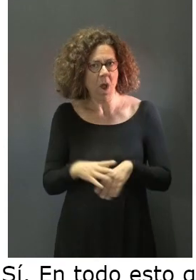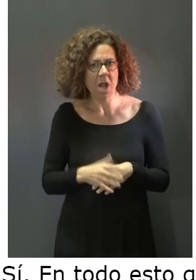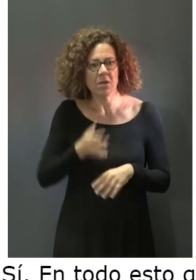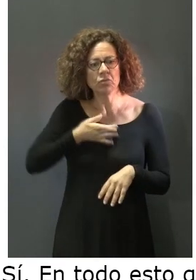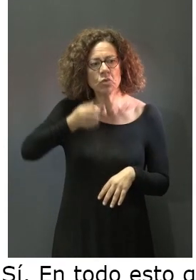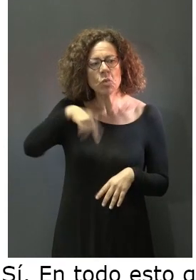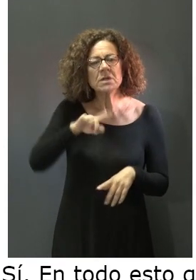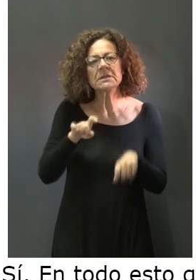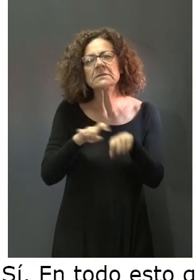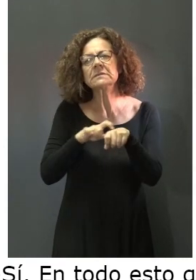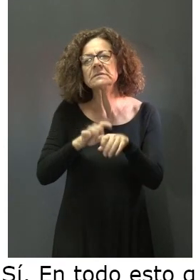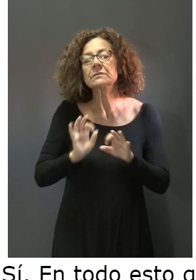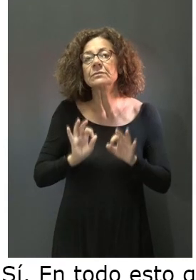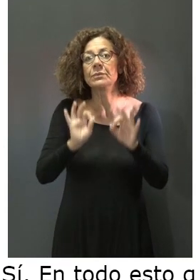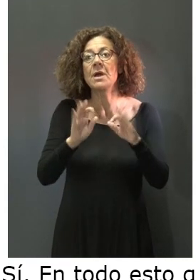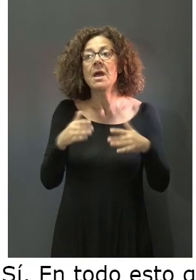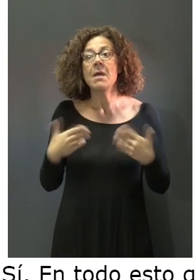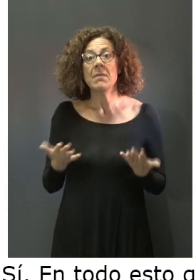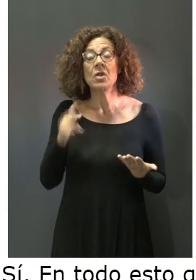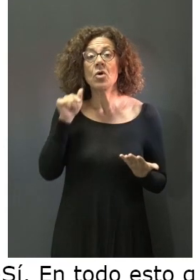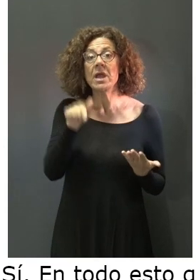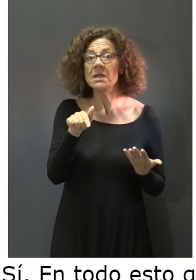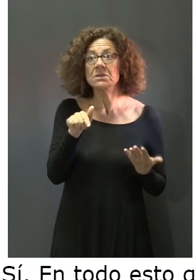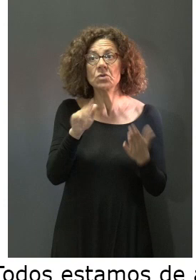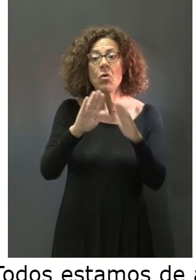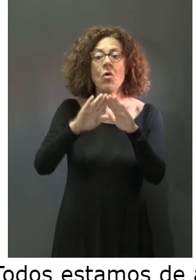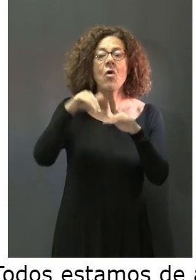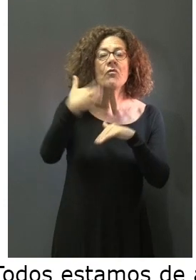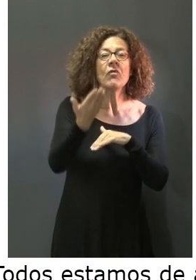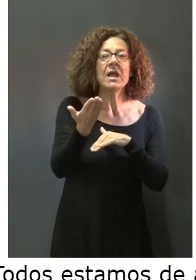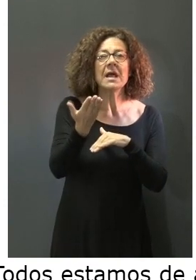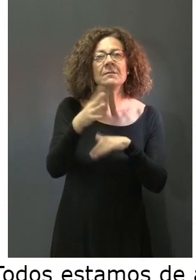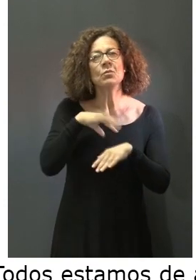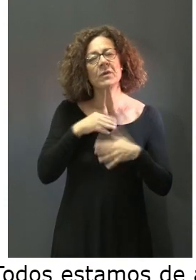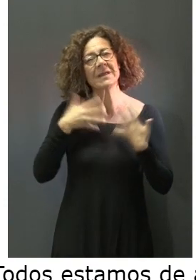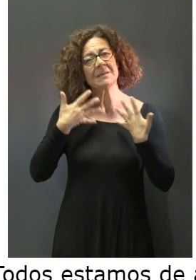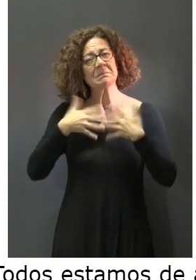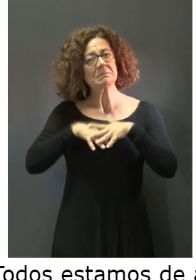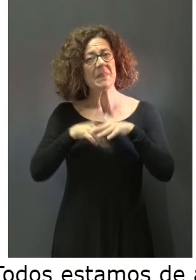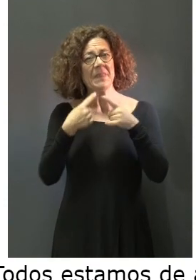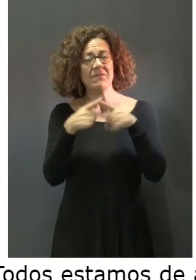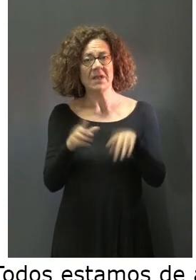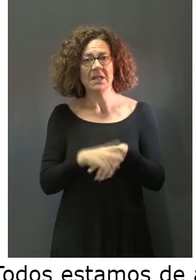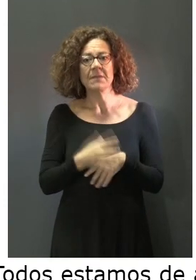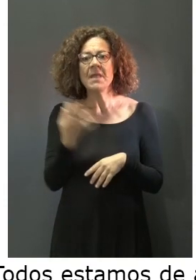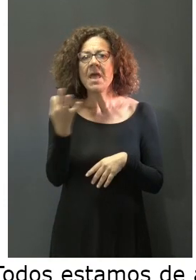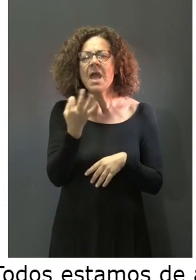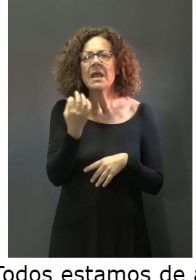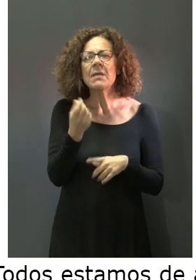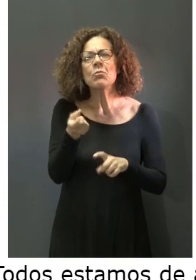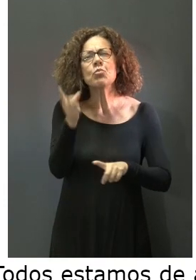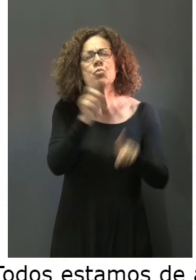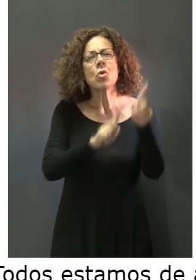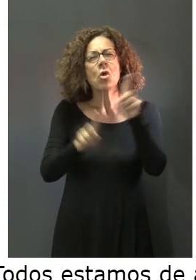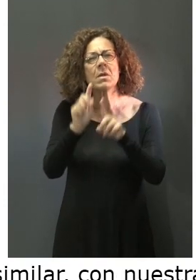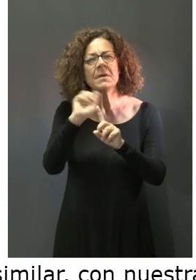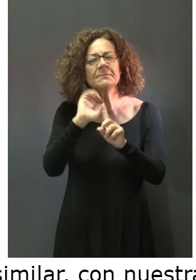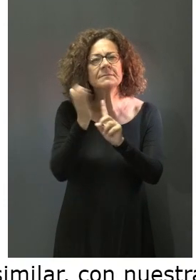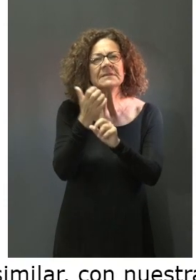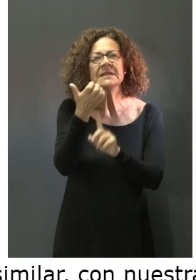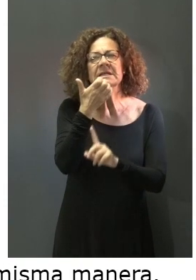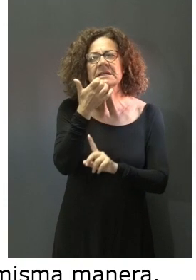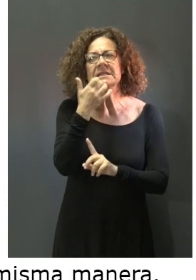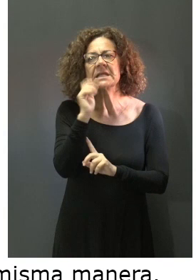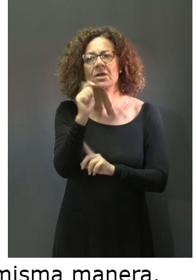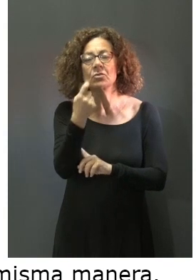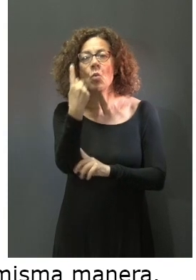nuestras particularidades, pero esto fuera a lo mejor no se vive de la misma manera. ¿Qué dificultades encontráis cuando tratáis de llevar a